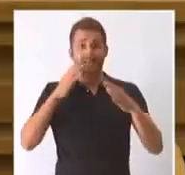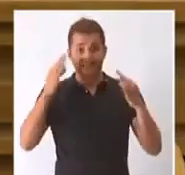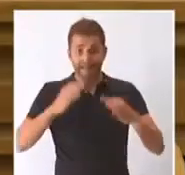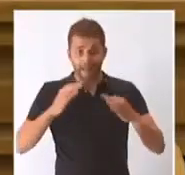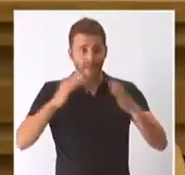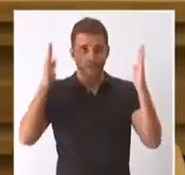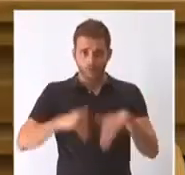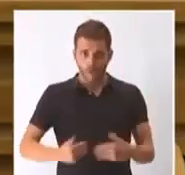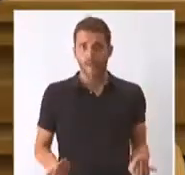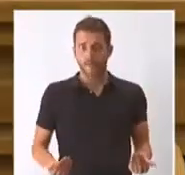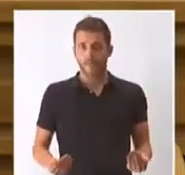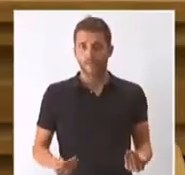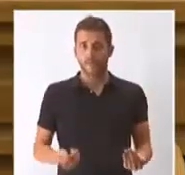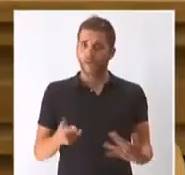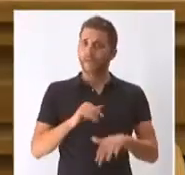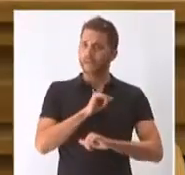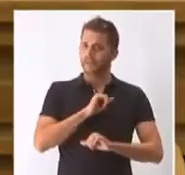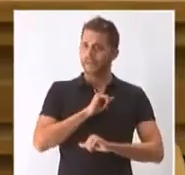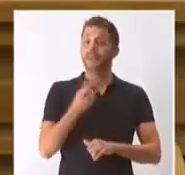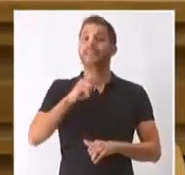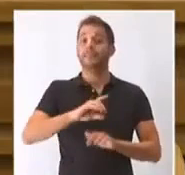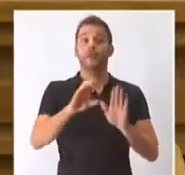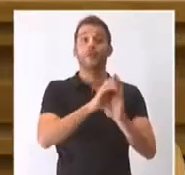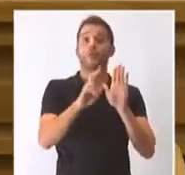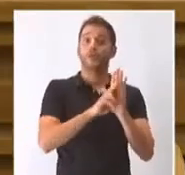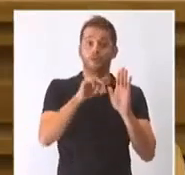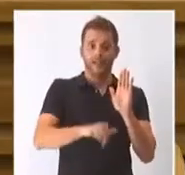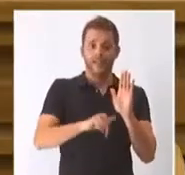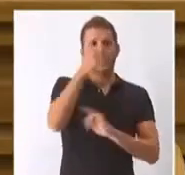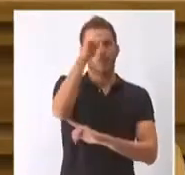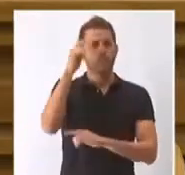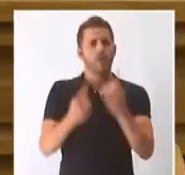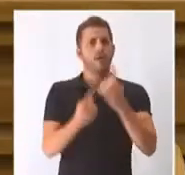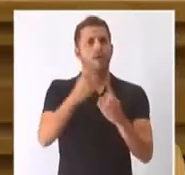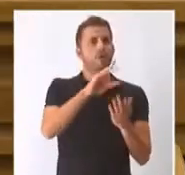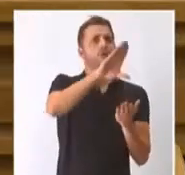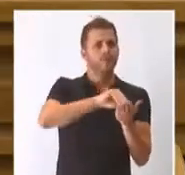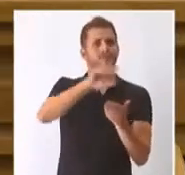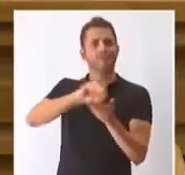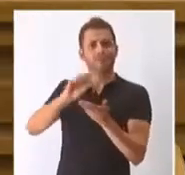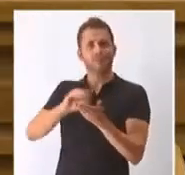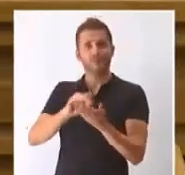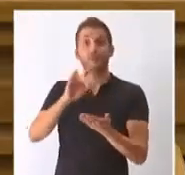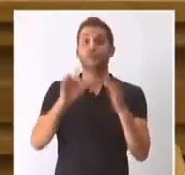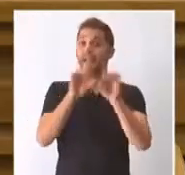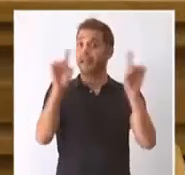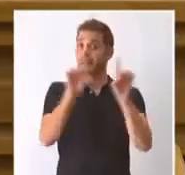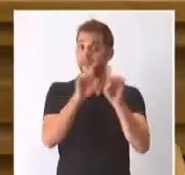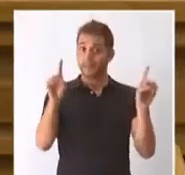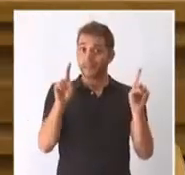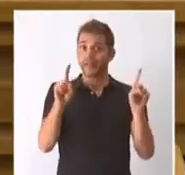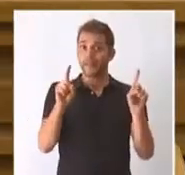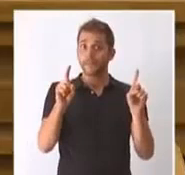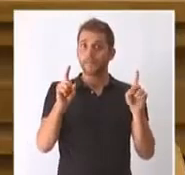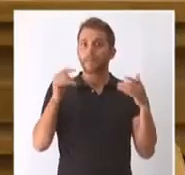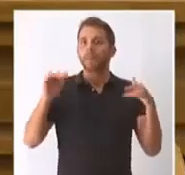esperando e incluso se han recogido currículum a la gente aquí en algunos municipios pero es con una empresa que bueno que